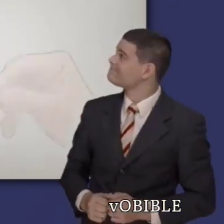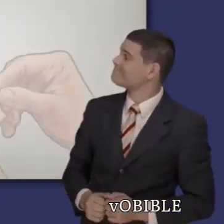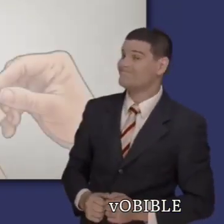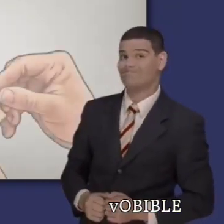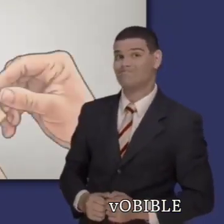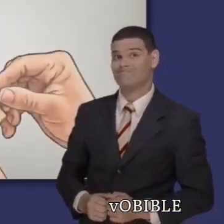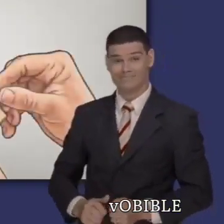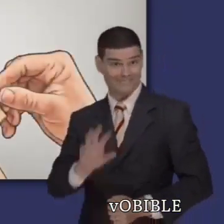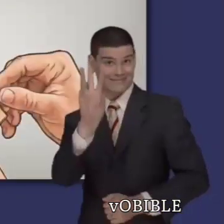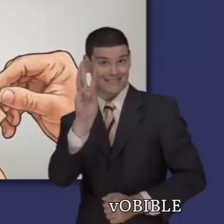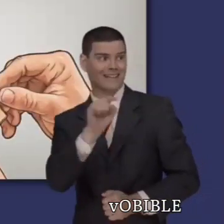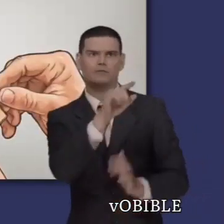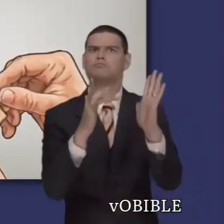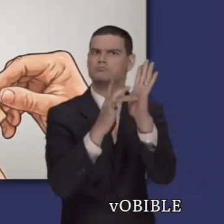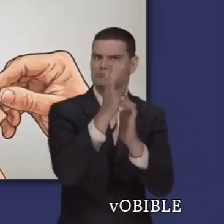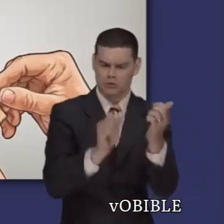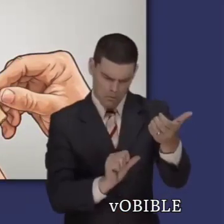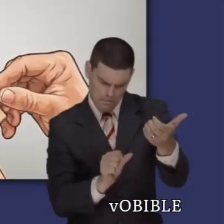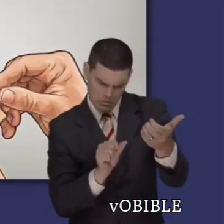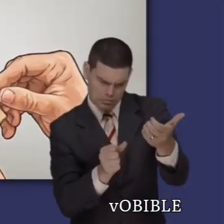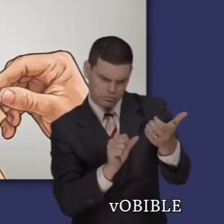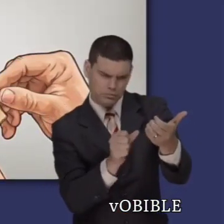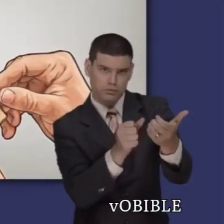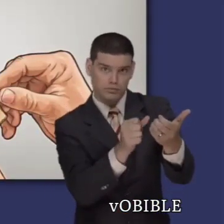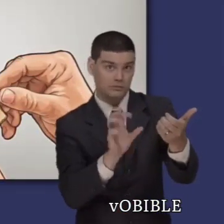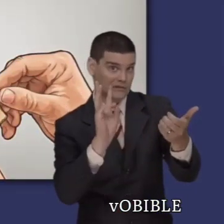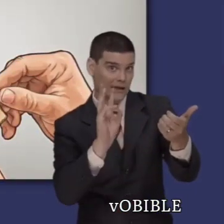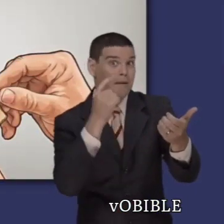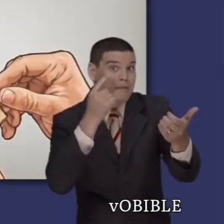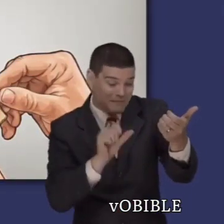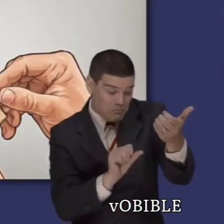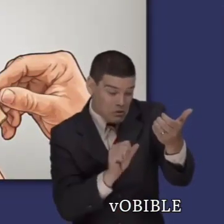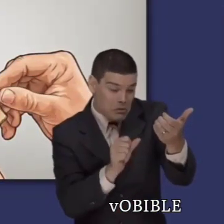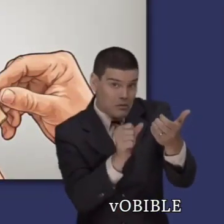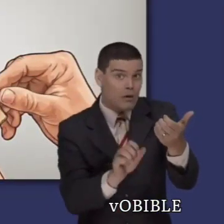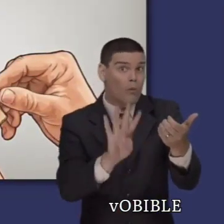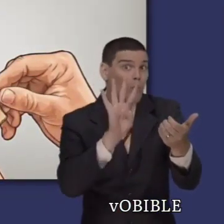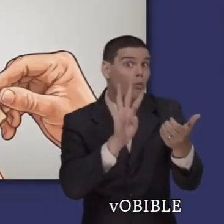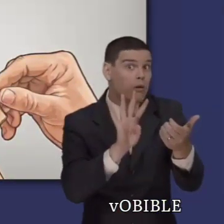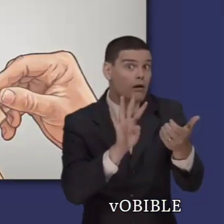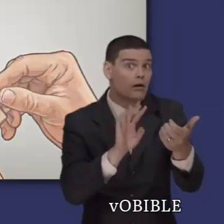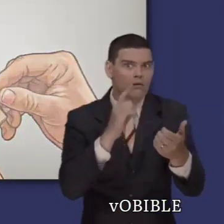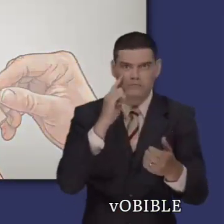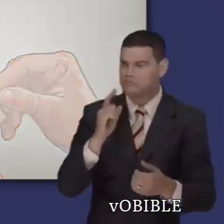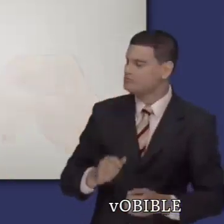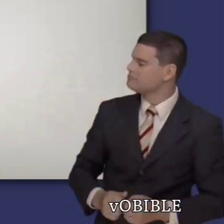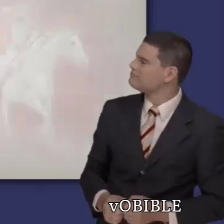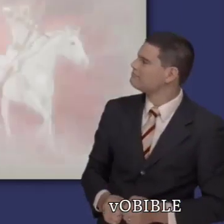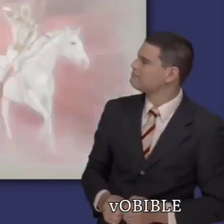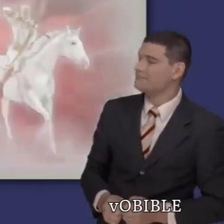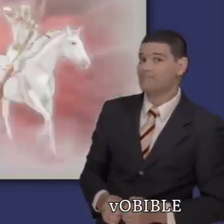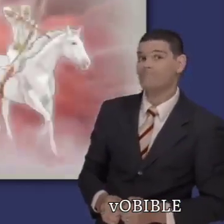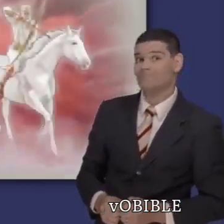capítulo 6, Jesús abre 6 de los sellos. Cuando abre los primeros 4 sellos,